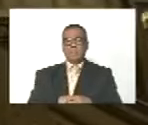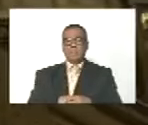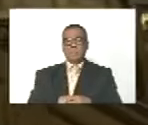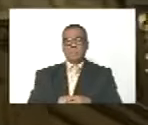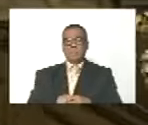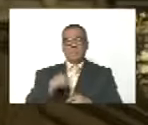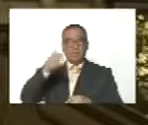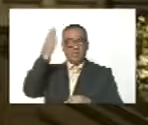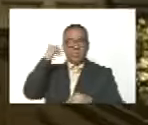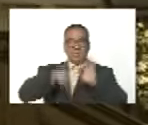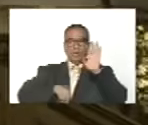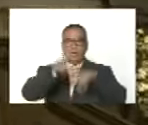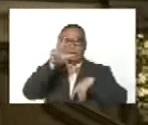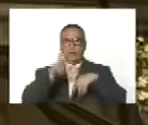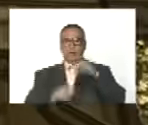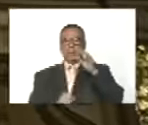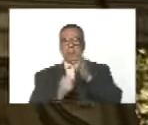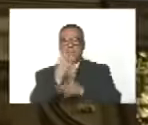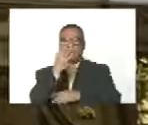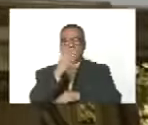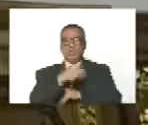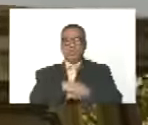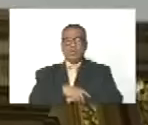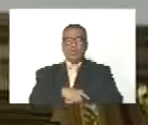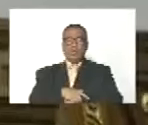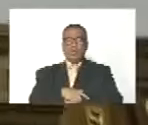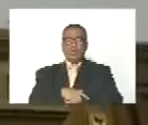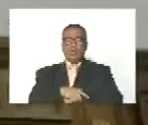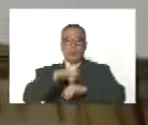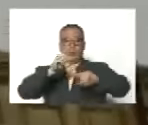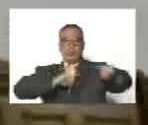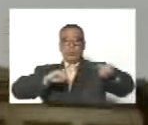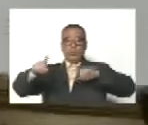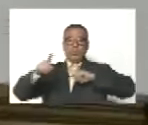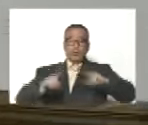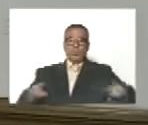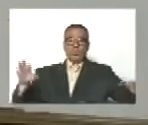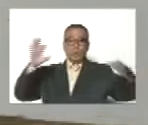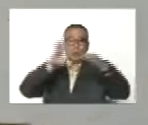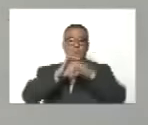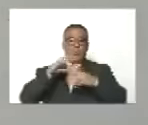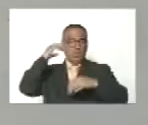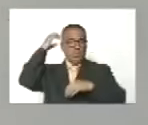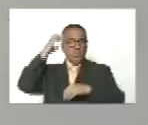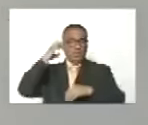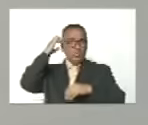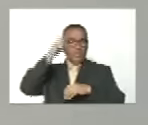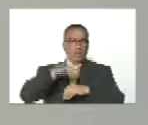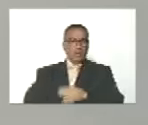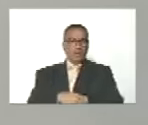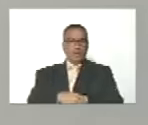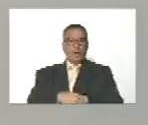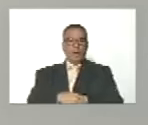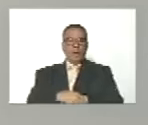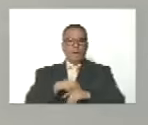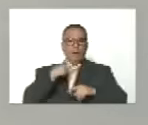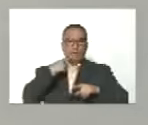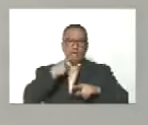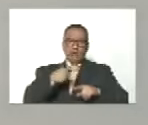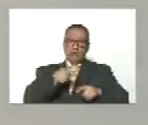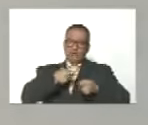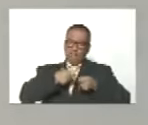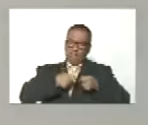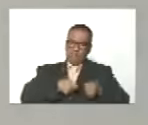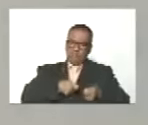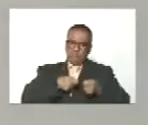con que el pasado 13 de mayo los dirigentes de la Unión Europea han insistido